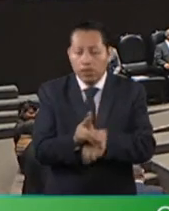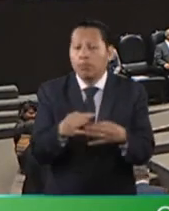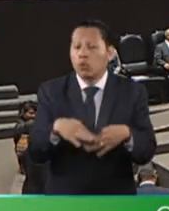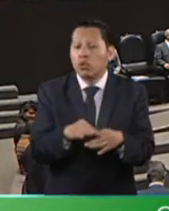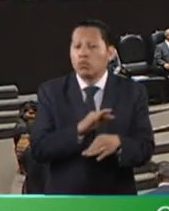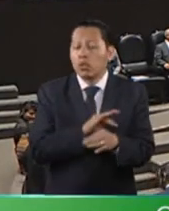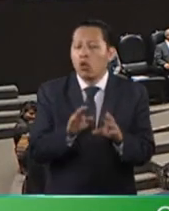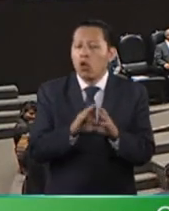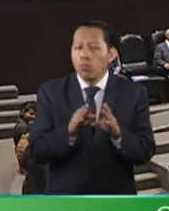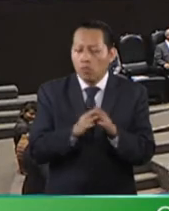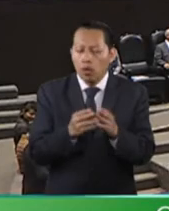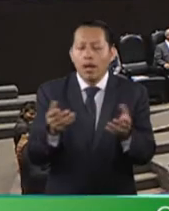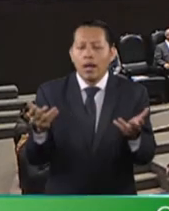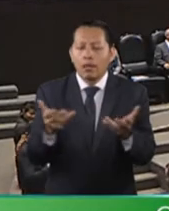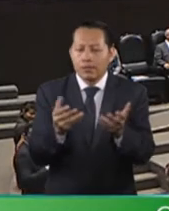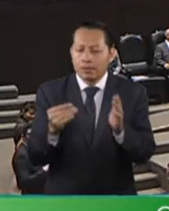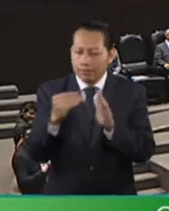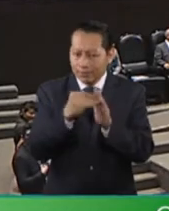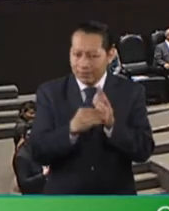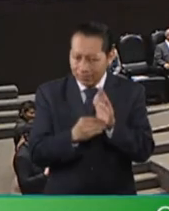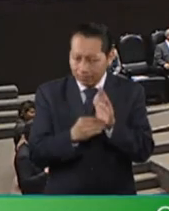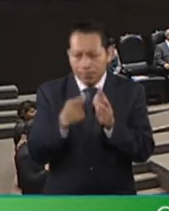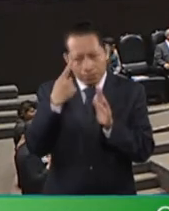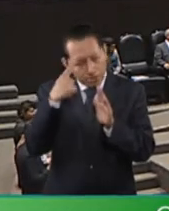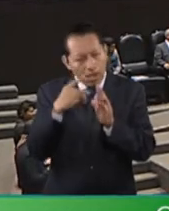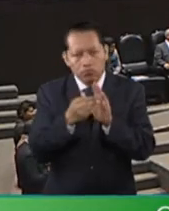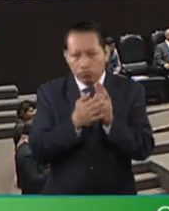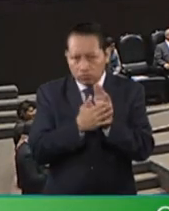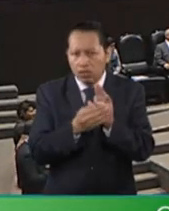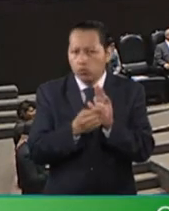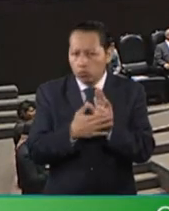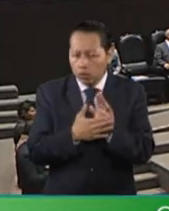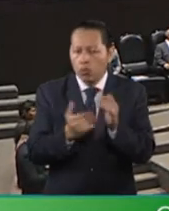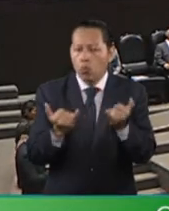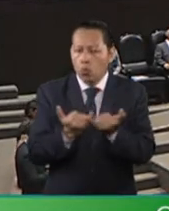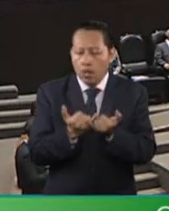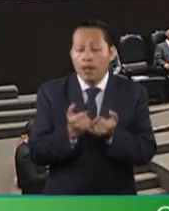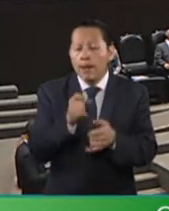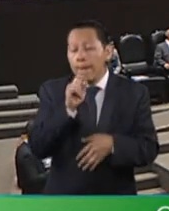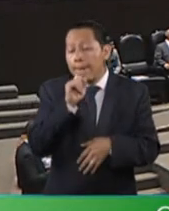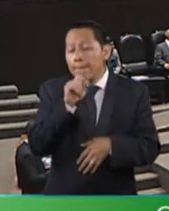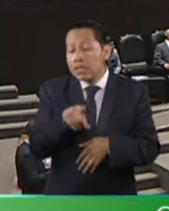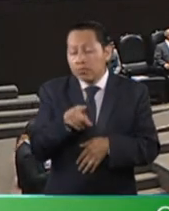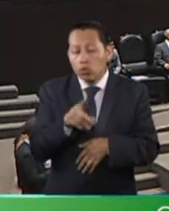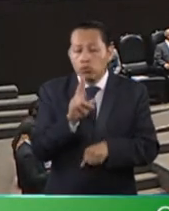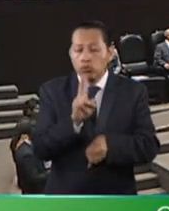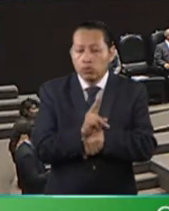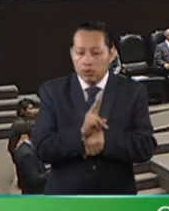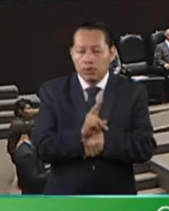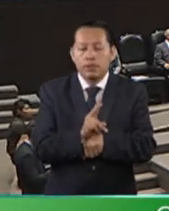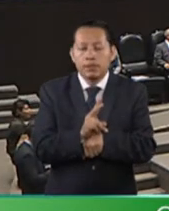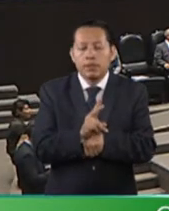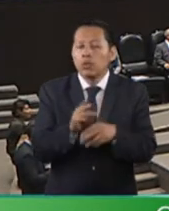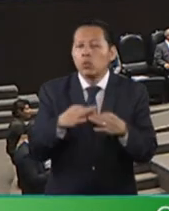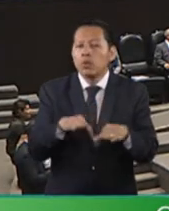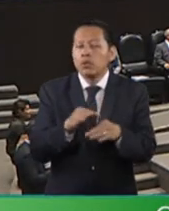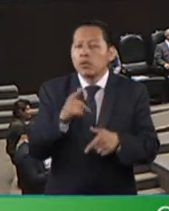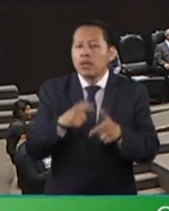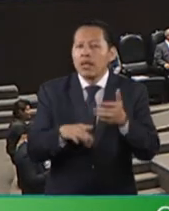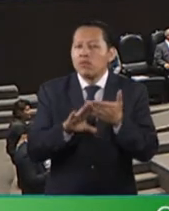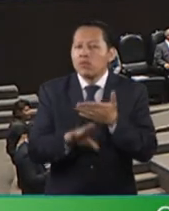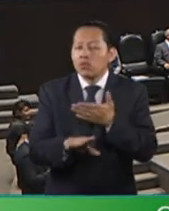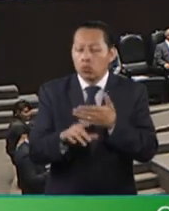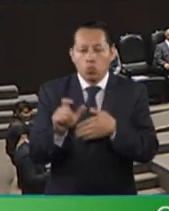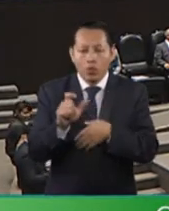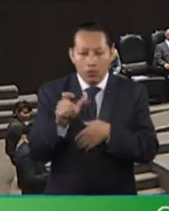tanto mecanismos que protejan el acceso como aquellos que eviten cualquier tipo de injerencias que limiten